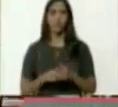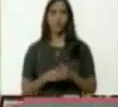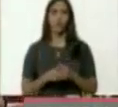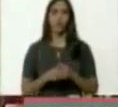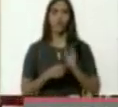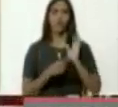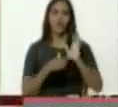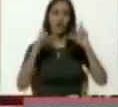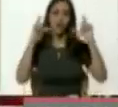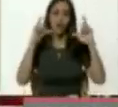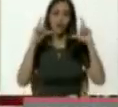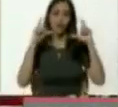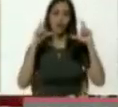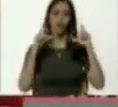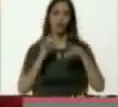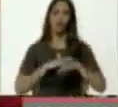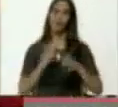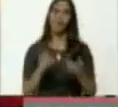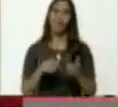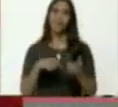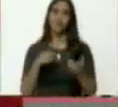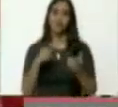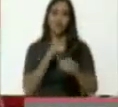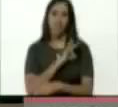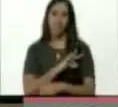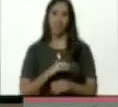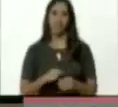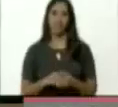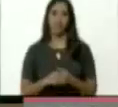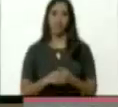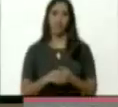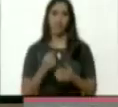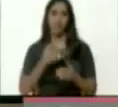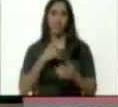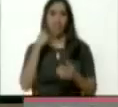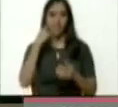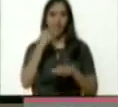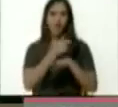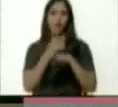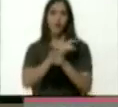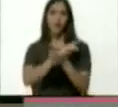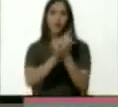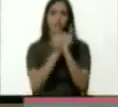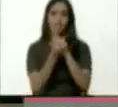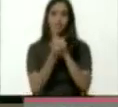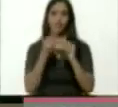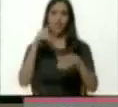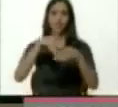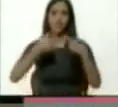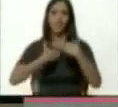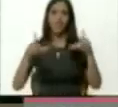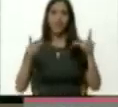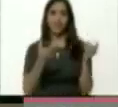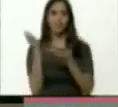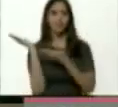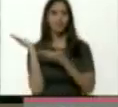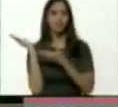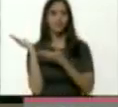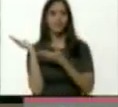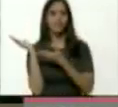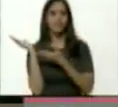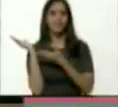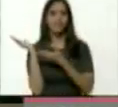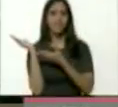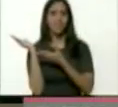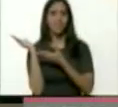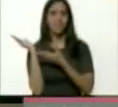una fotico, porque eso rodó por ahí por las redes sociales. ¿Quieren ver el gobierno de transición en las elecciones libres? Mírenlo ahí, ve. Por favor, déjate crecer el